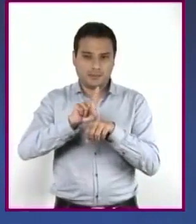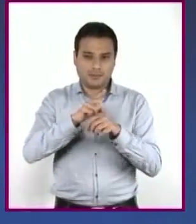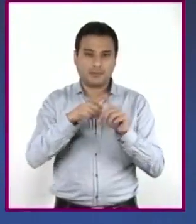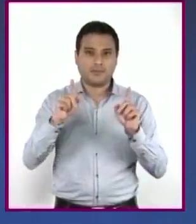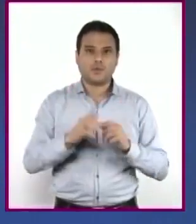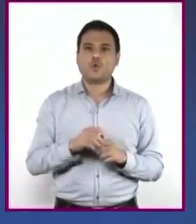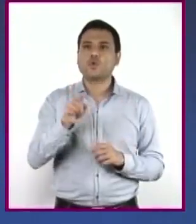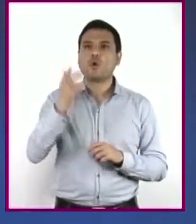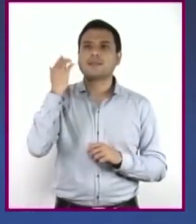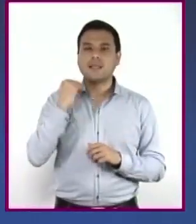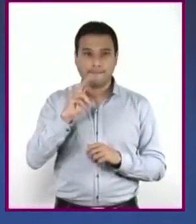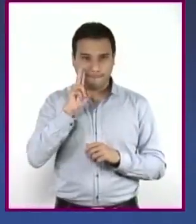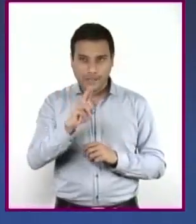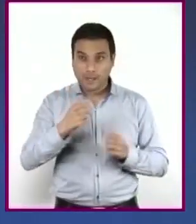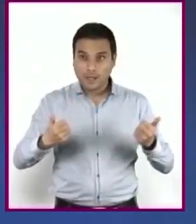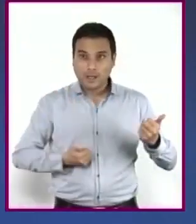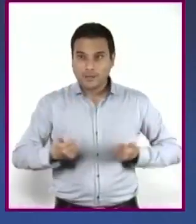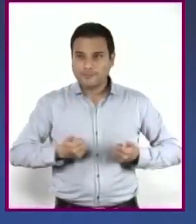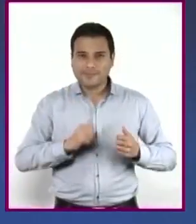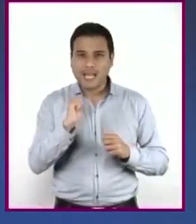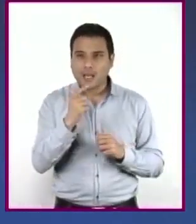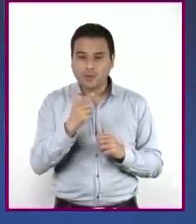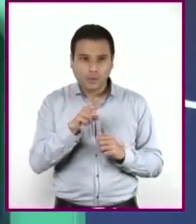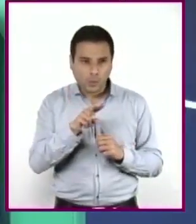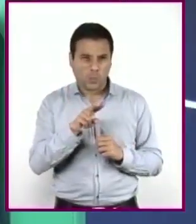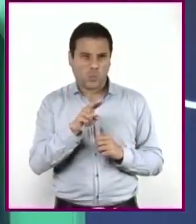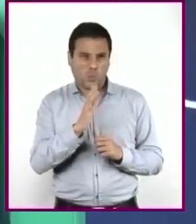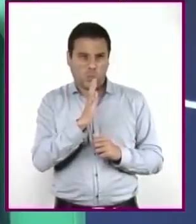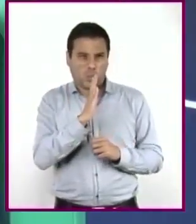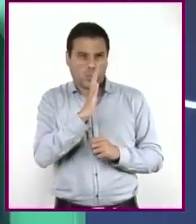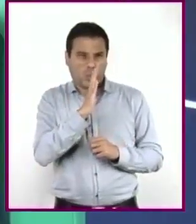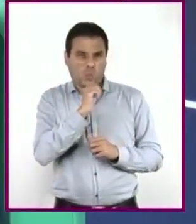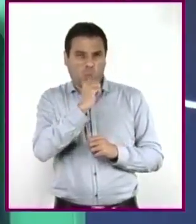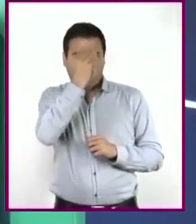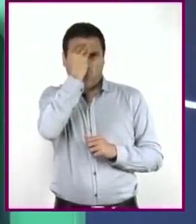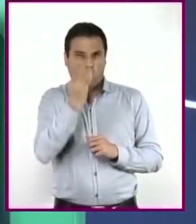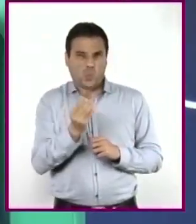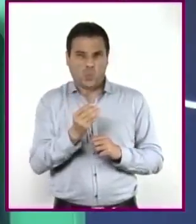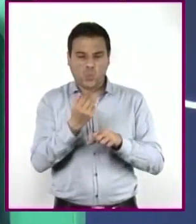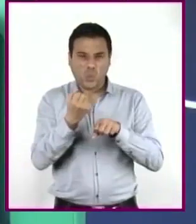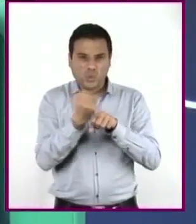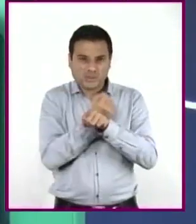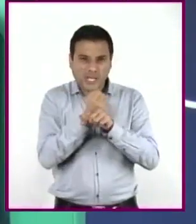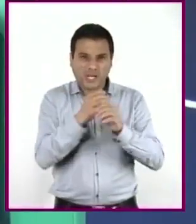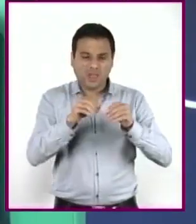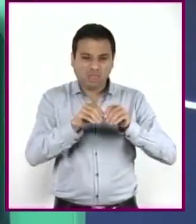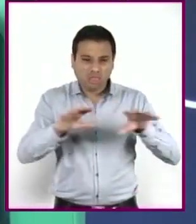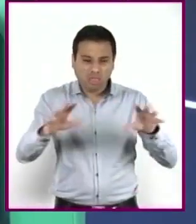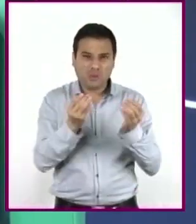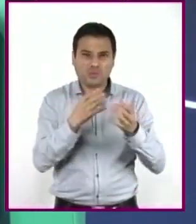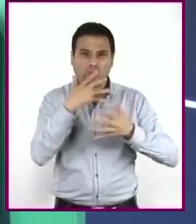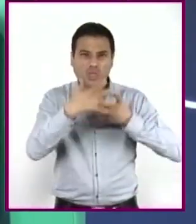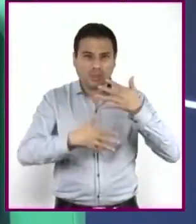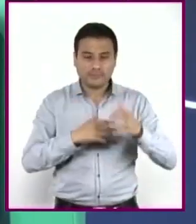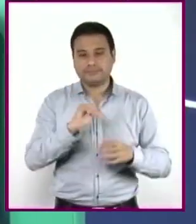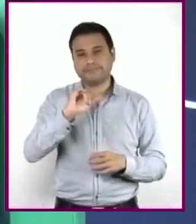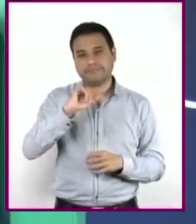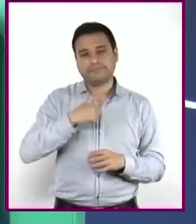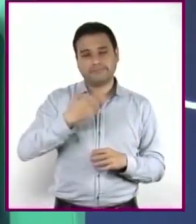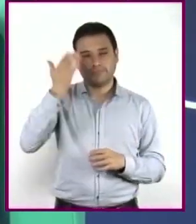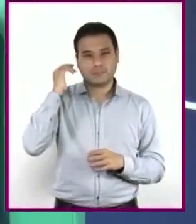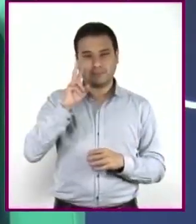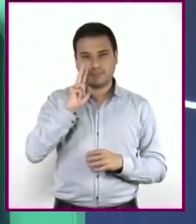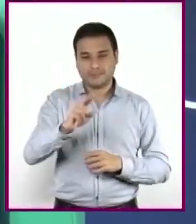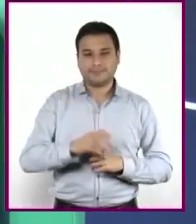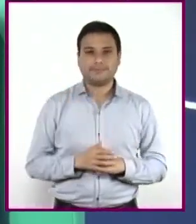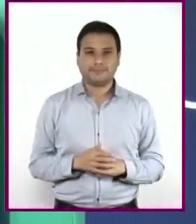viste un anime que fue muy violento y lo dejaste de ver mejor? Sí. ¿Sí? ¿Mucha sangre, mucha violencia verbal? Sí. ¿Era